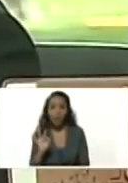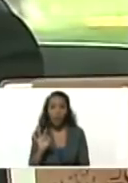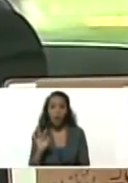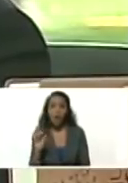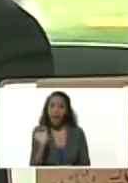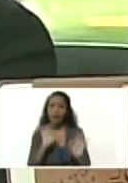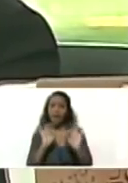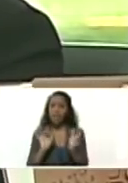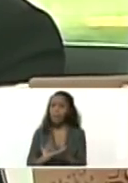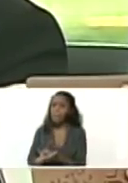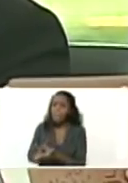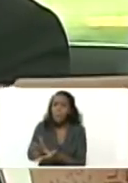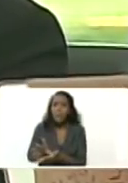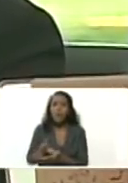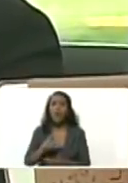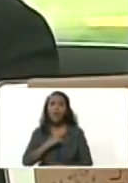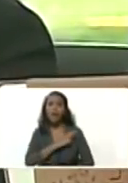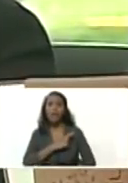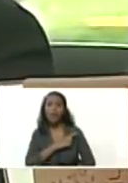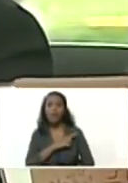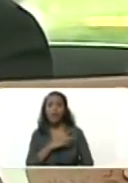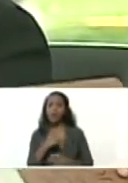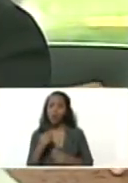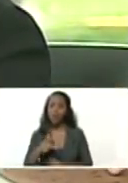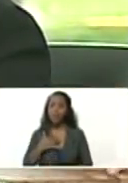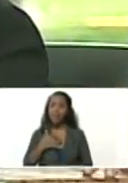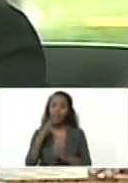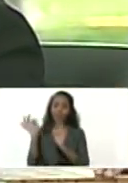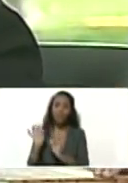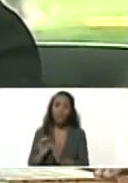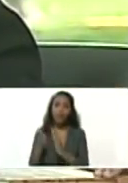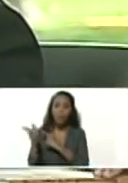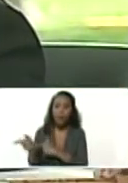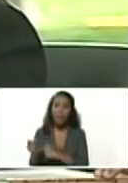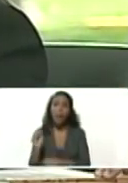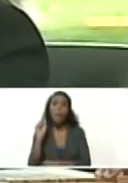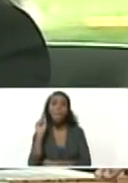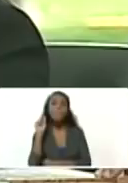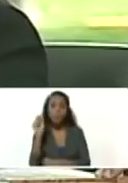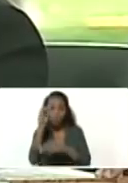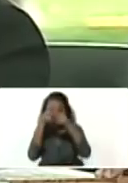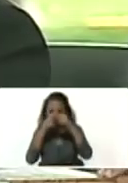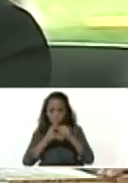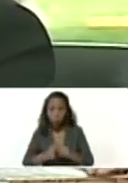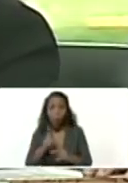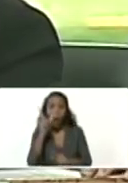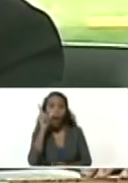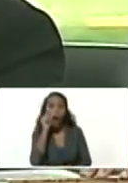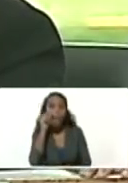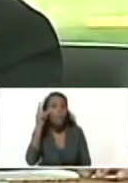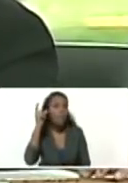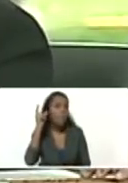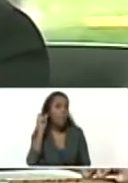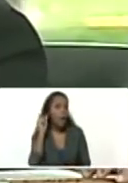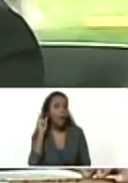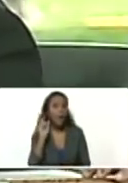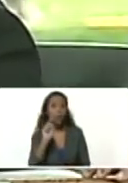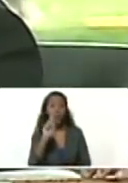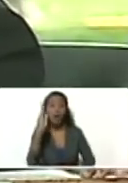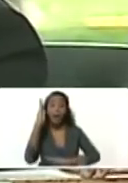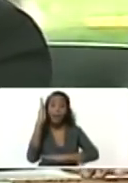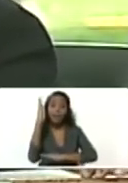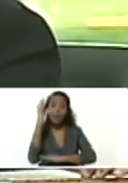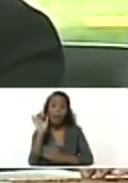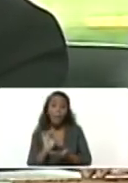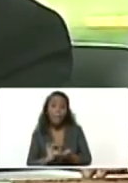religiones. Pero en ese sentido, para darle un punto de honra a todos estos hombres y mujeres, porque una de las iglesias